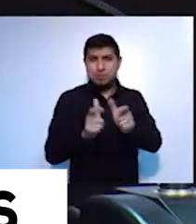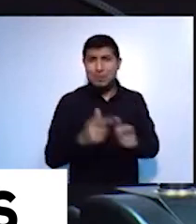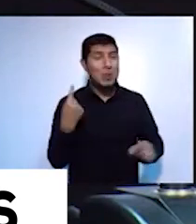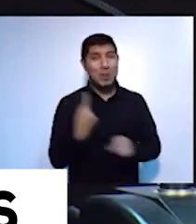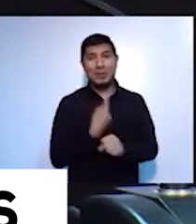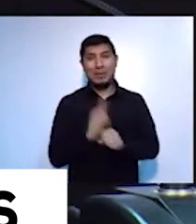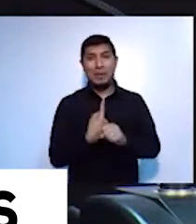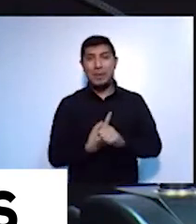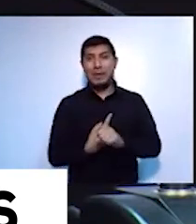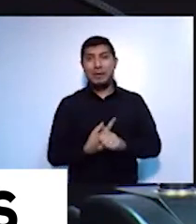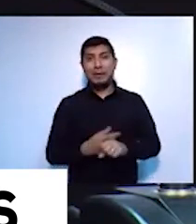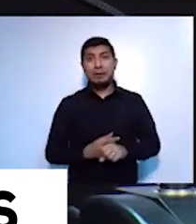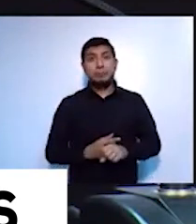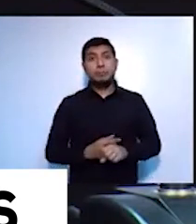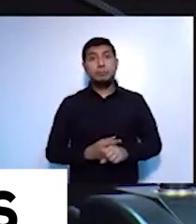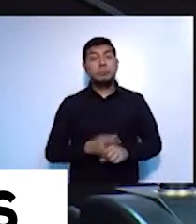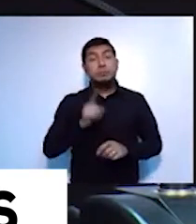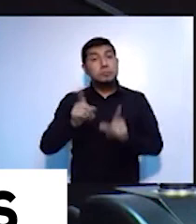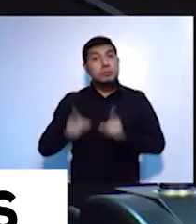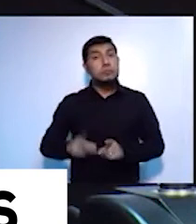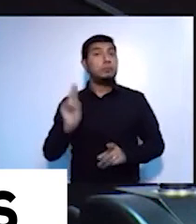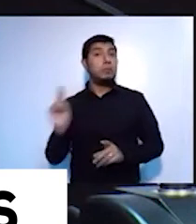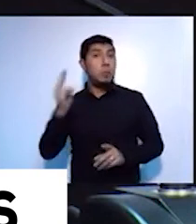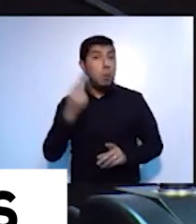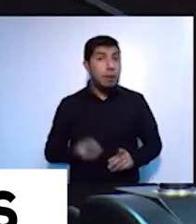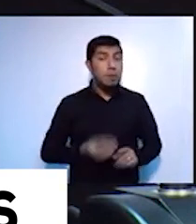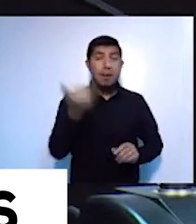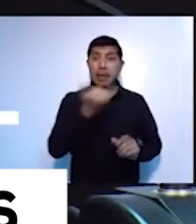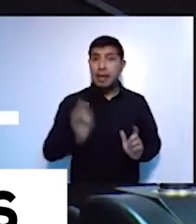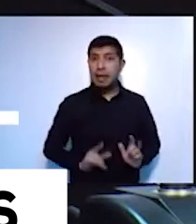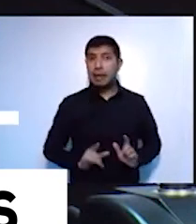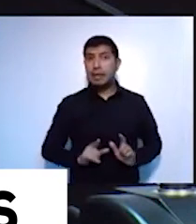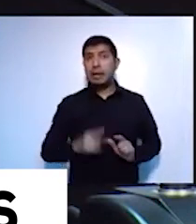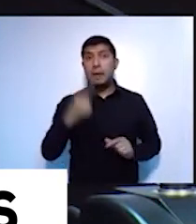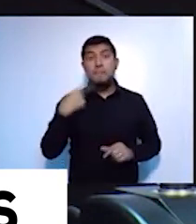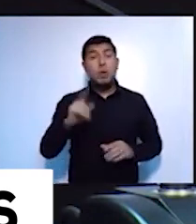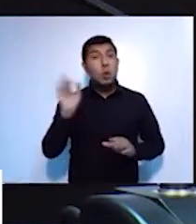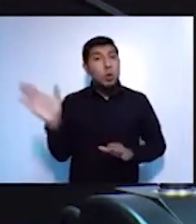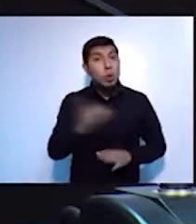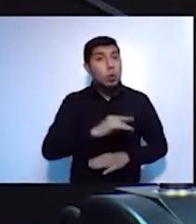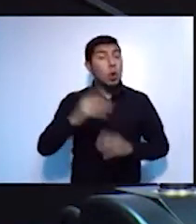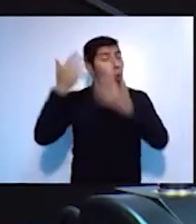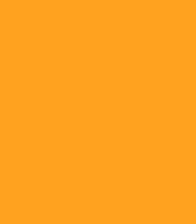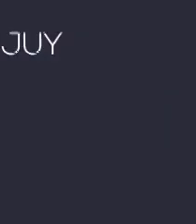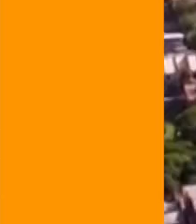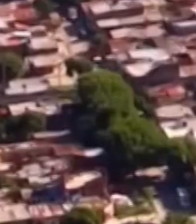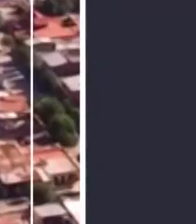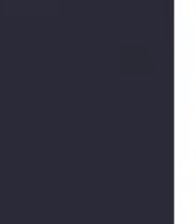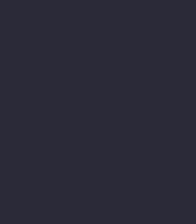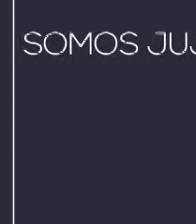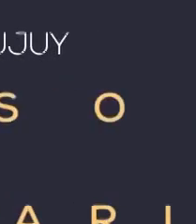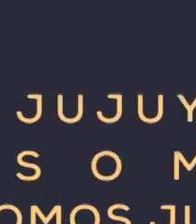casos que van apareciendo y tampoco de las muertes. Por lo tanto, tenemos que ser conscientes todos y tenemos que ser responsables todos.